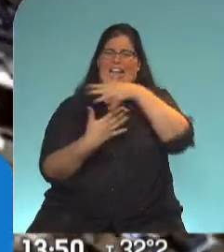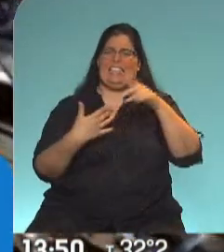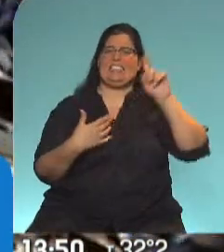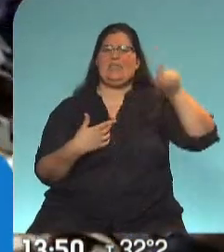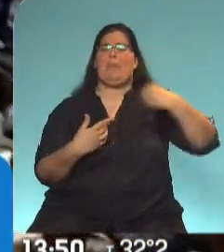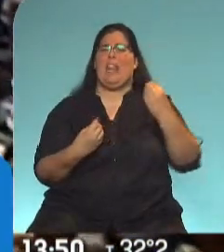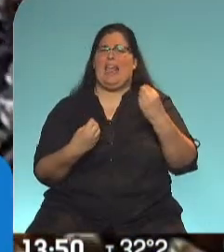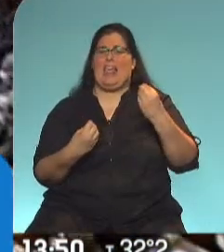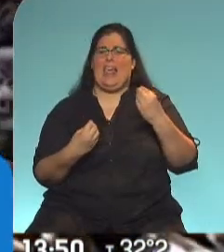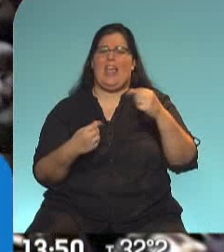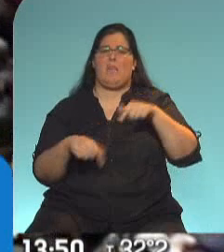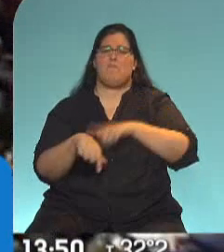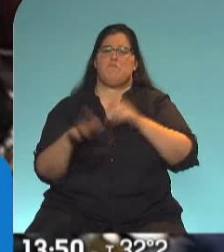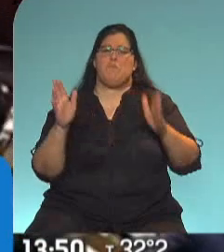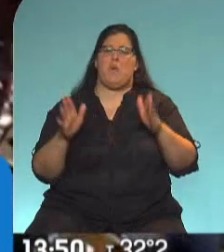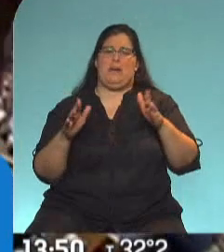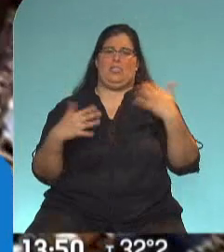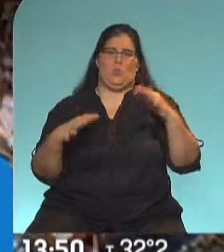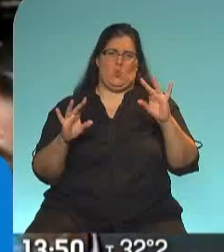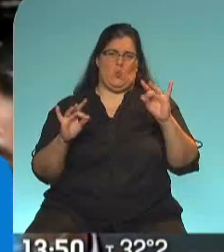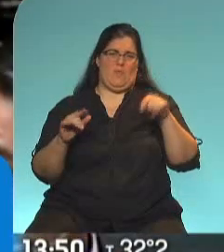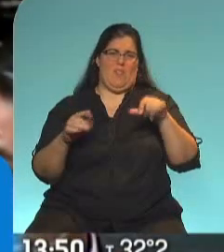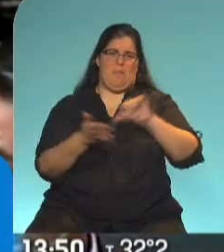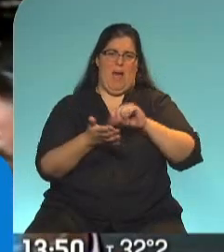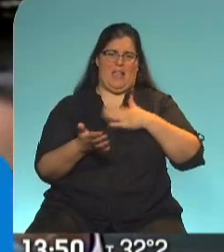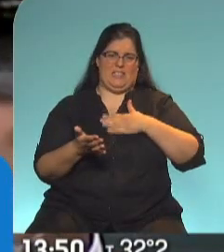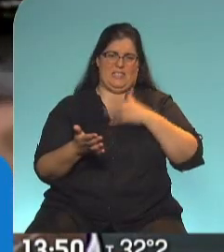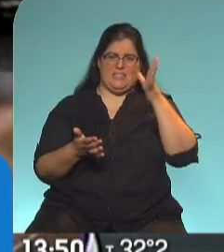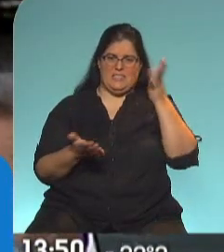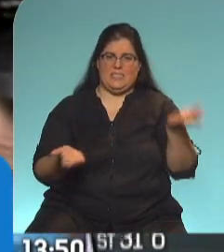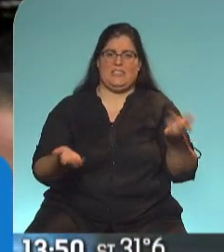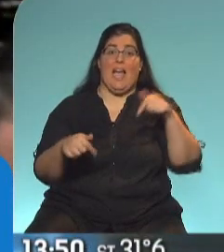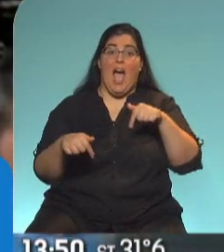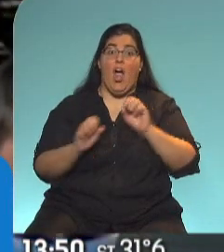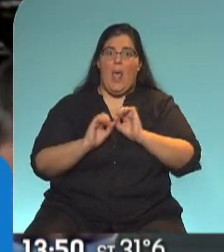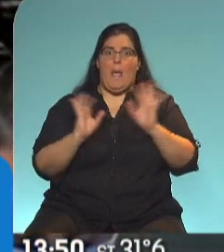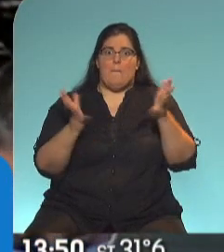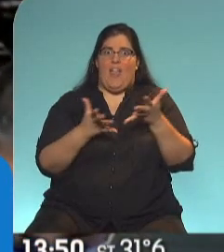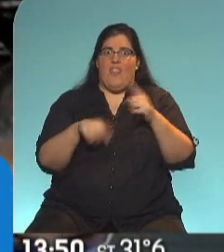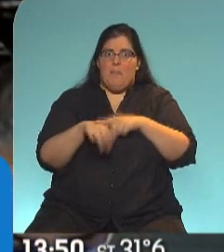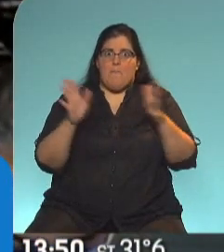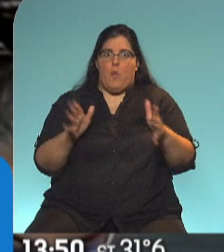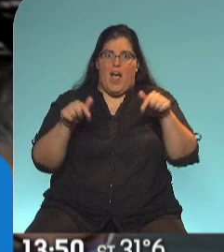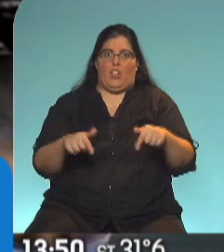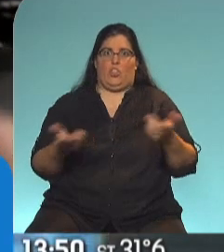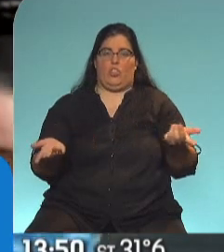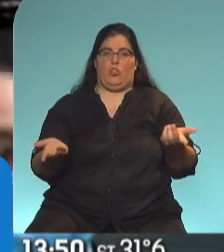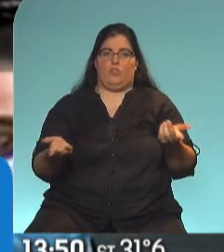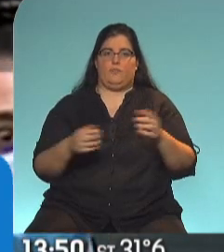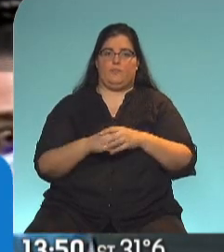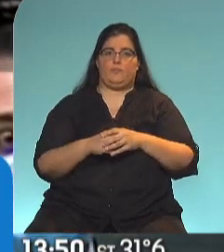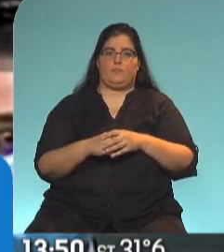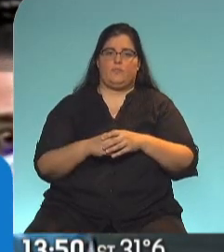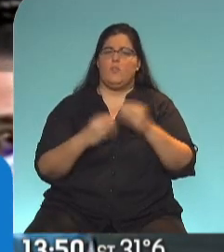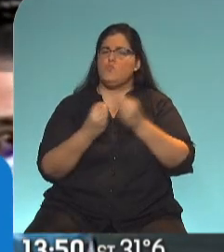una fase cruciale del nostro paese, quando ancora la pandemia è in pieno corso.